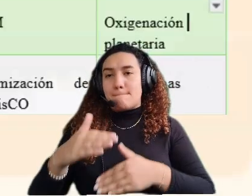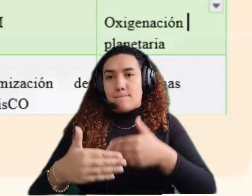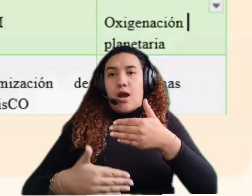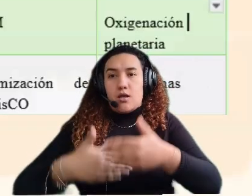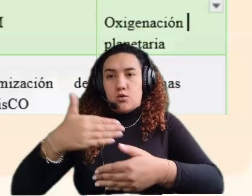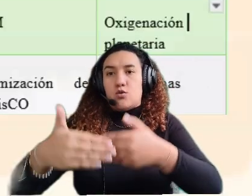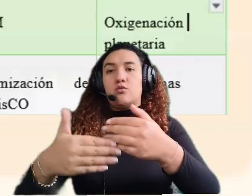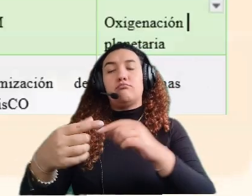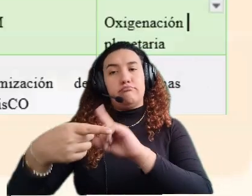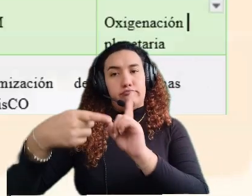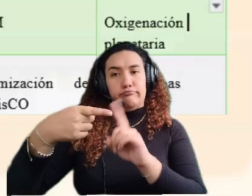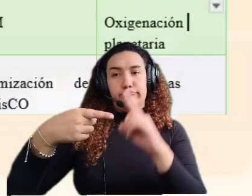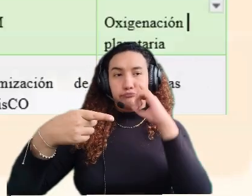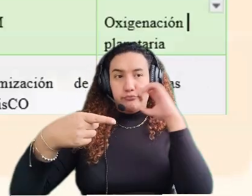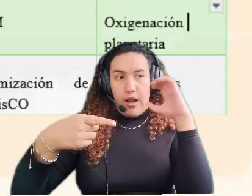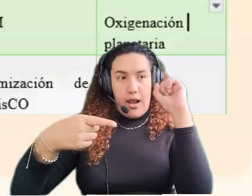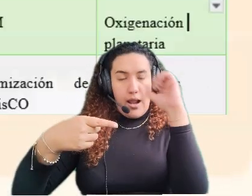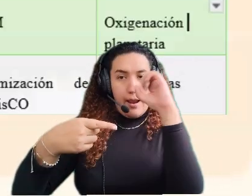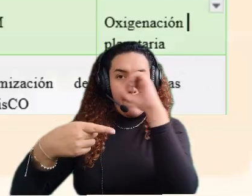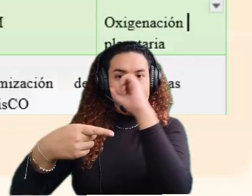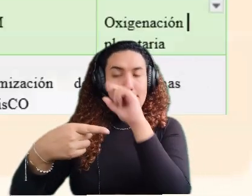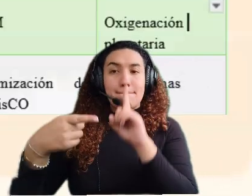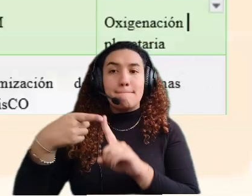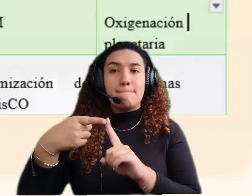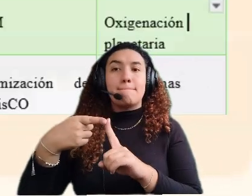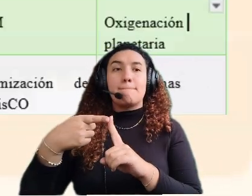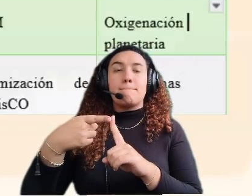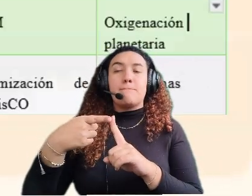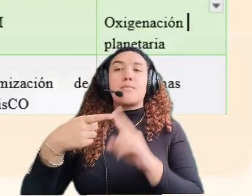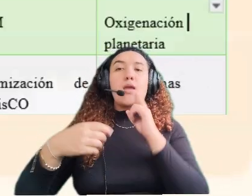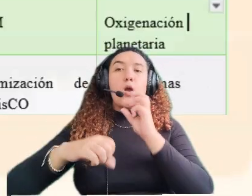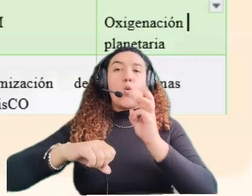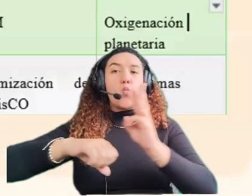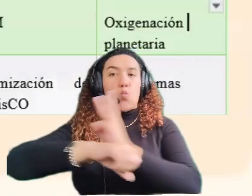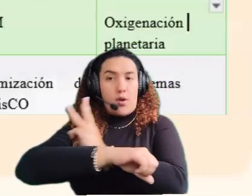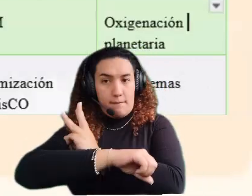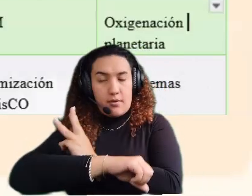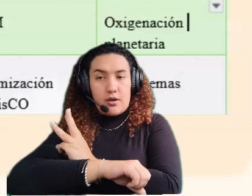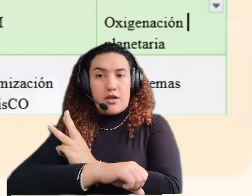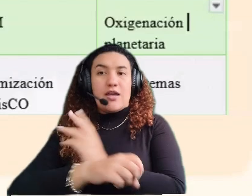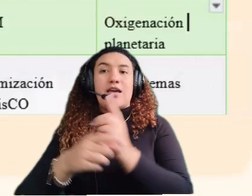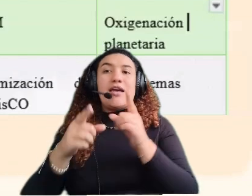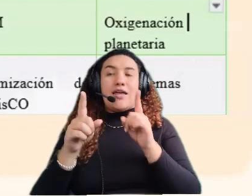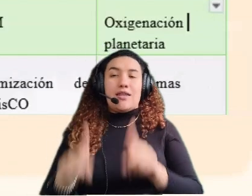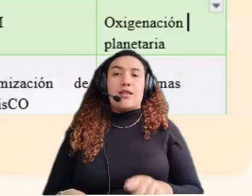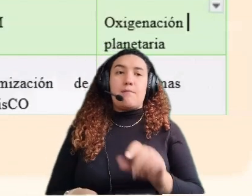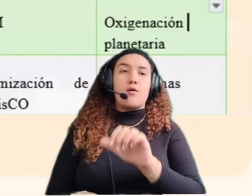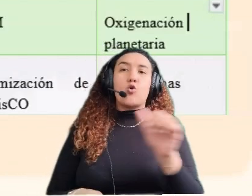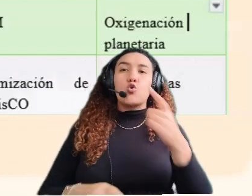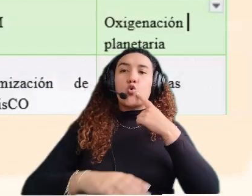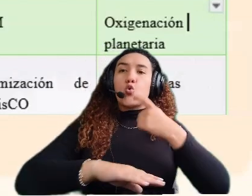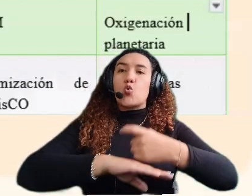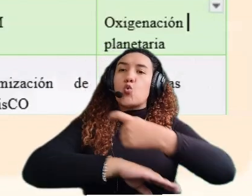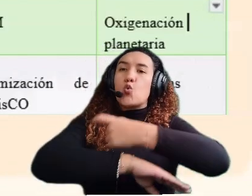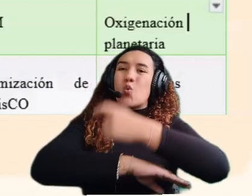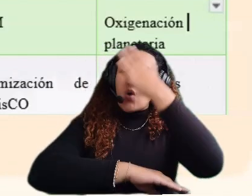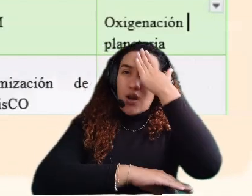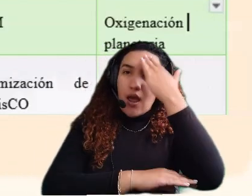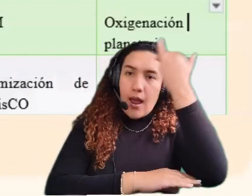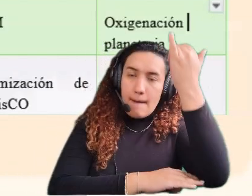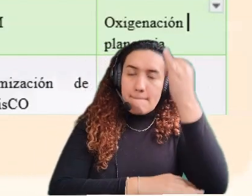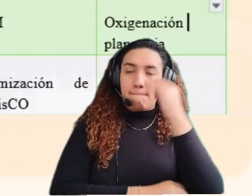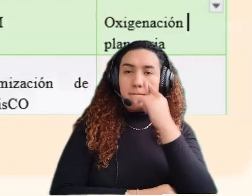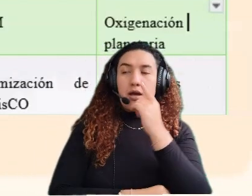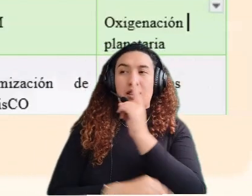bueno, fueron varios pasos. Primero la identificación, se hizo una búsqueda en web, también usamos Google Scholar